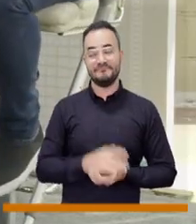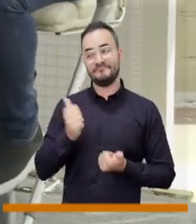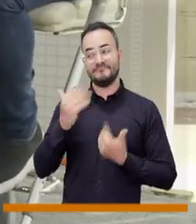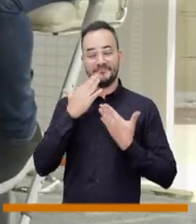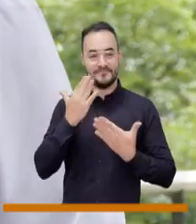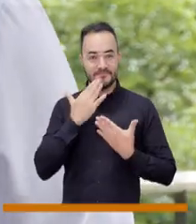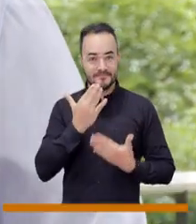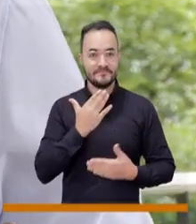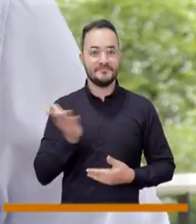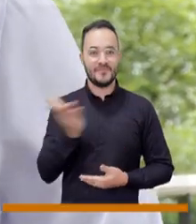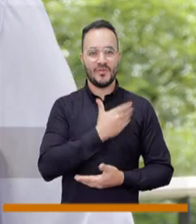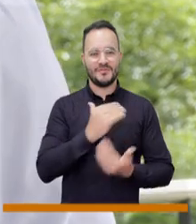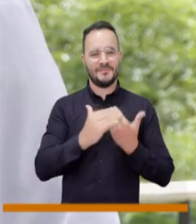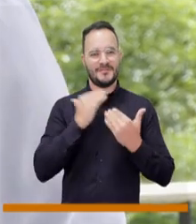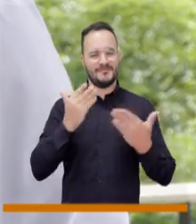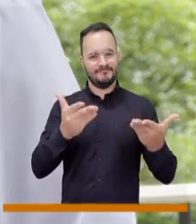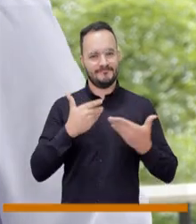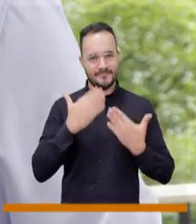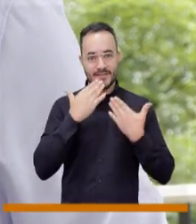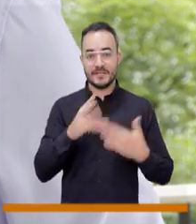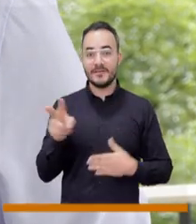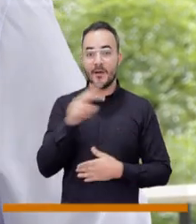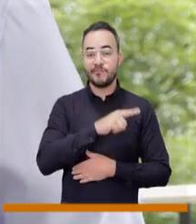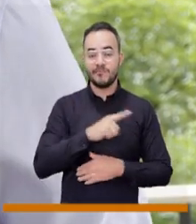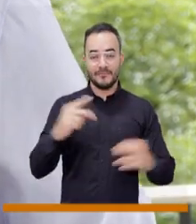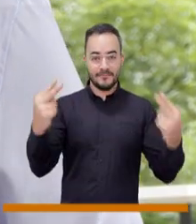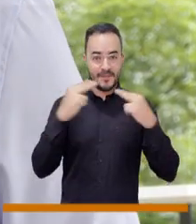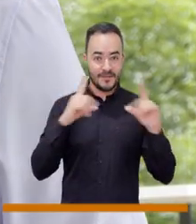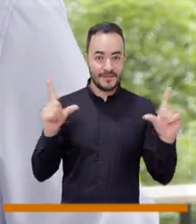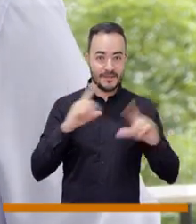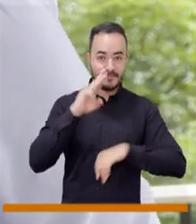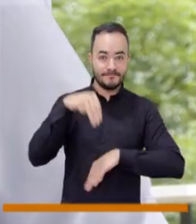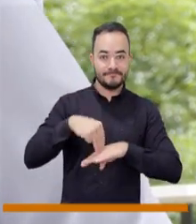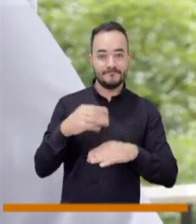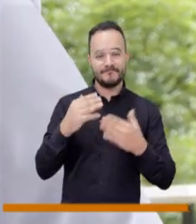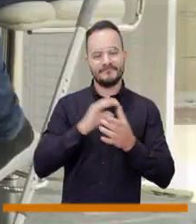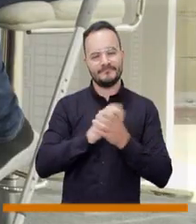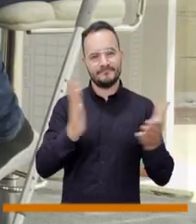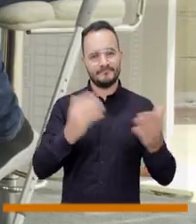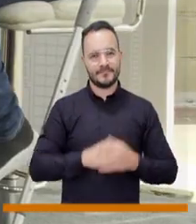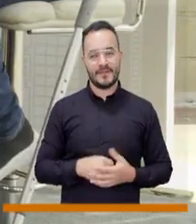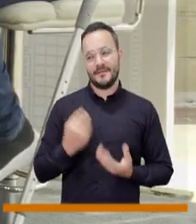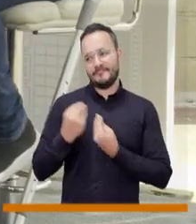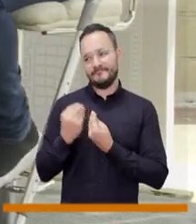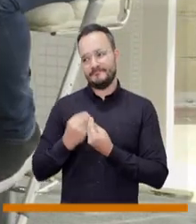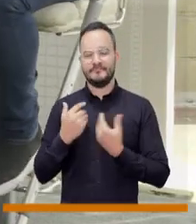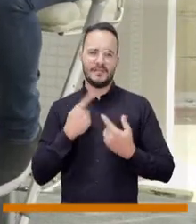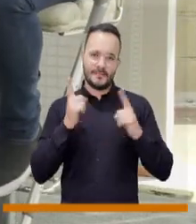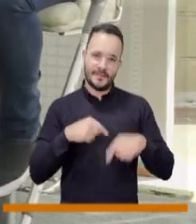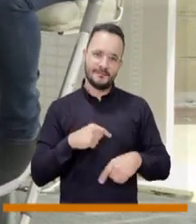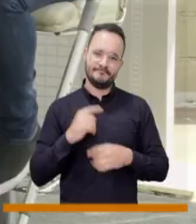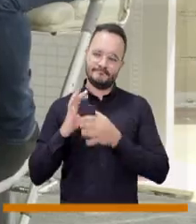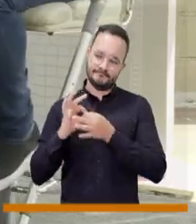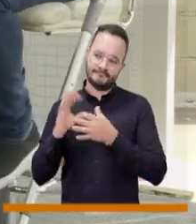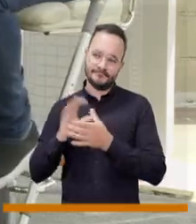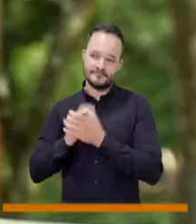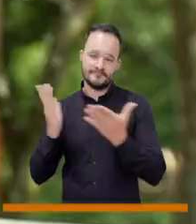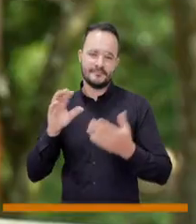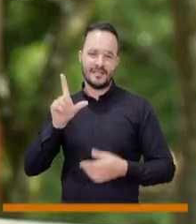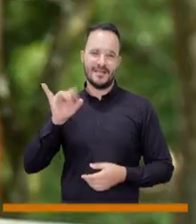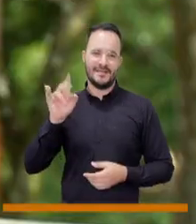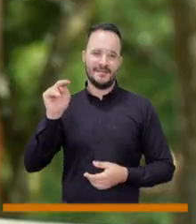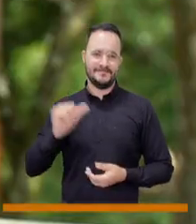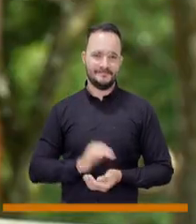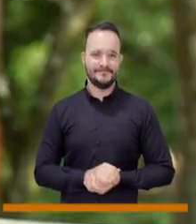esta invitación tan bonita. Un cordial saludo para todos los televidentes de Telemedellín y un saludo muy especial a mi compañera y colega Lina García. Bueno,